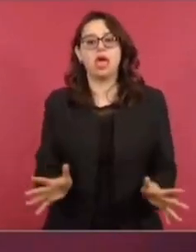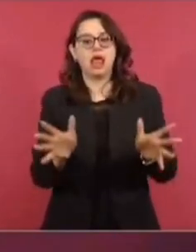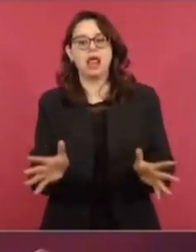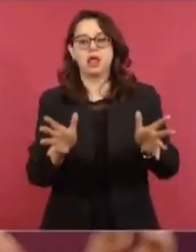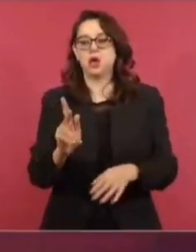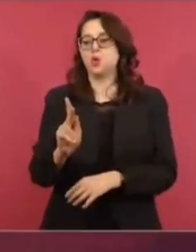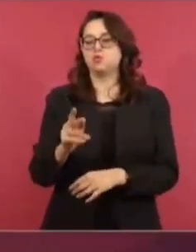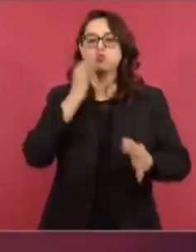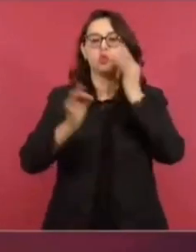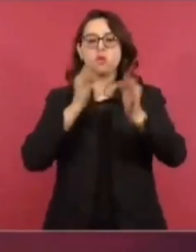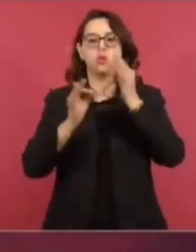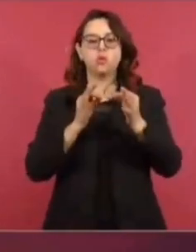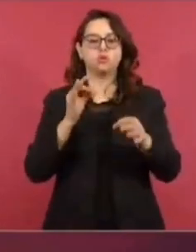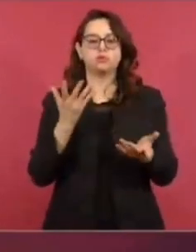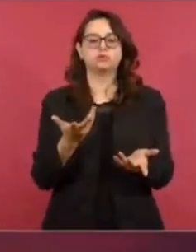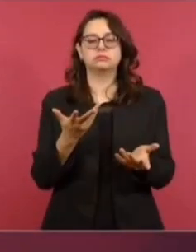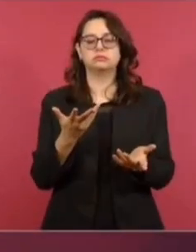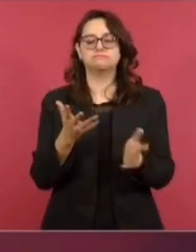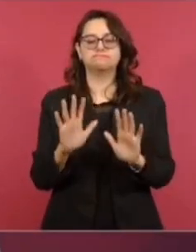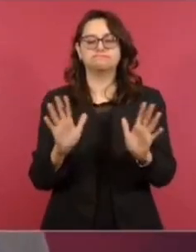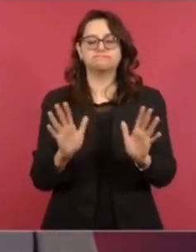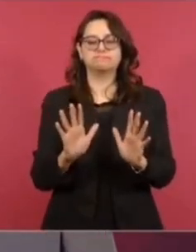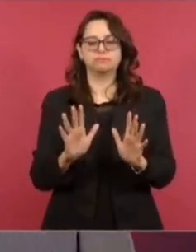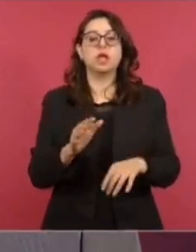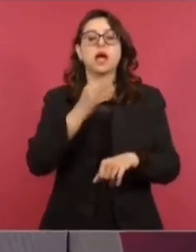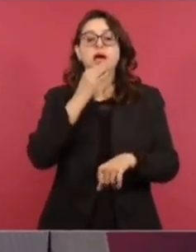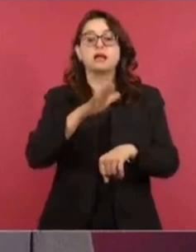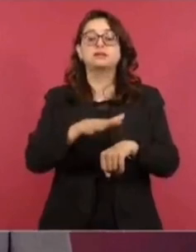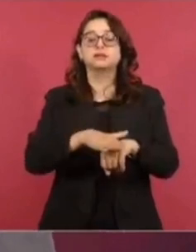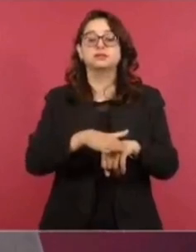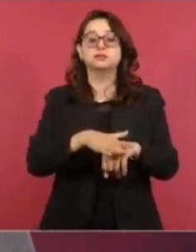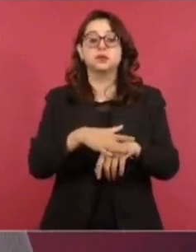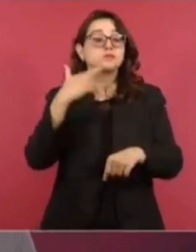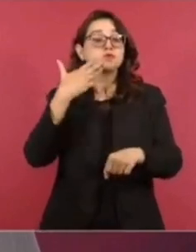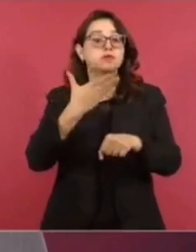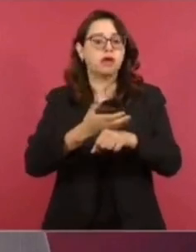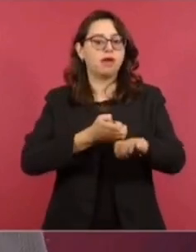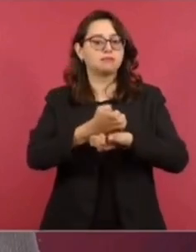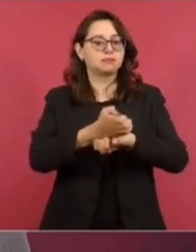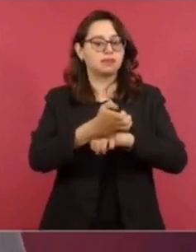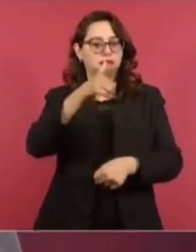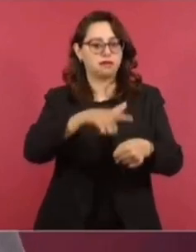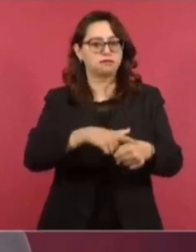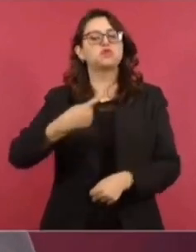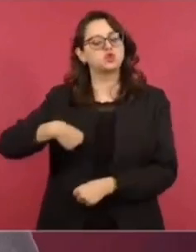León, que estamos trabajando de manera coordinada con las autoridades locales y